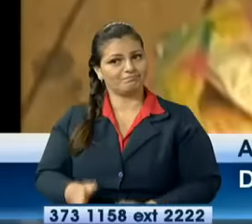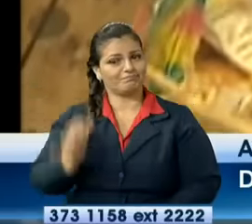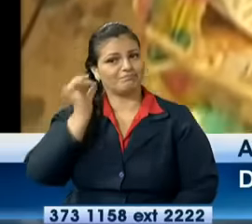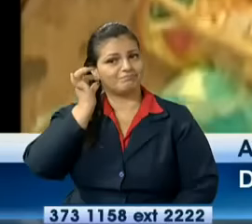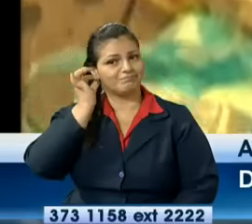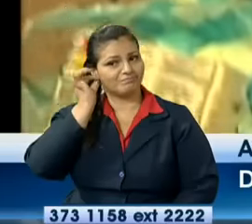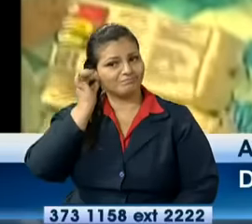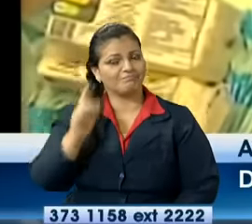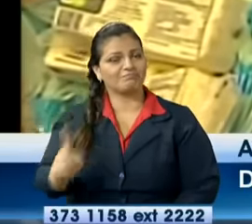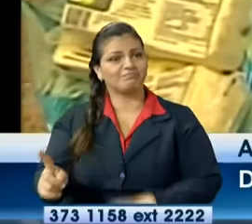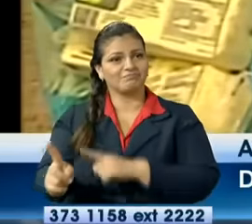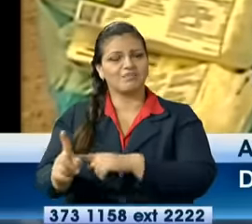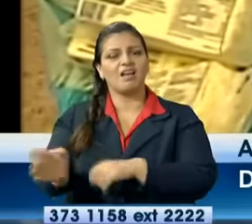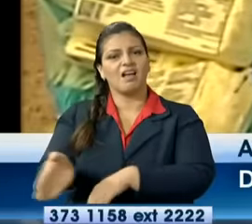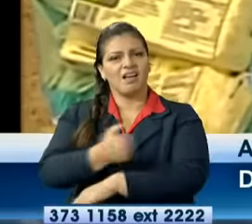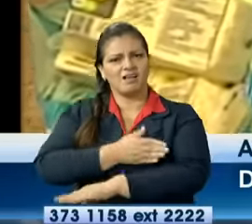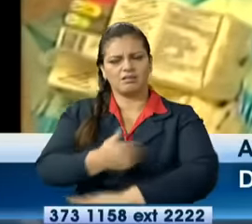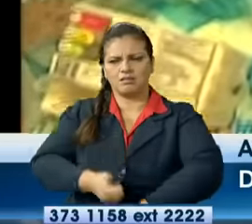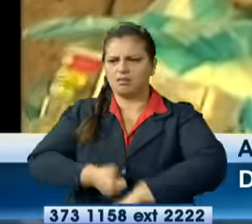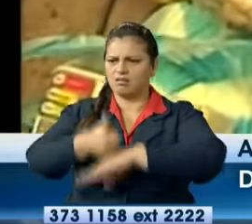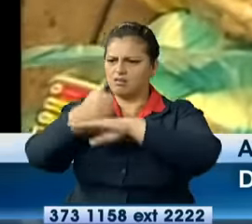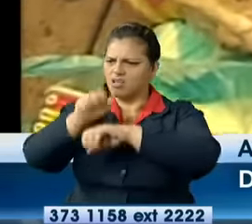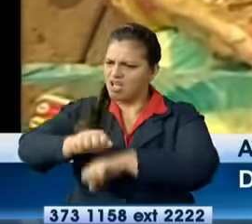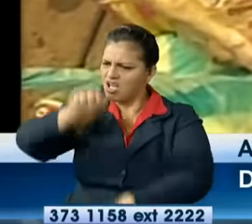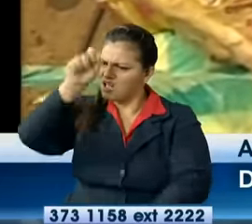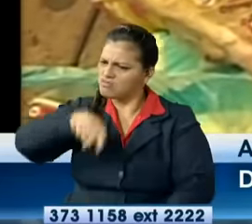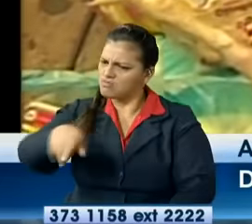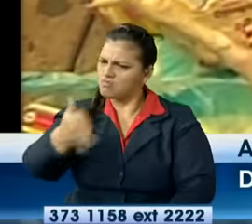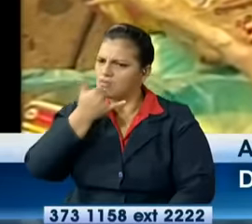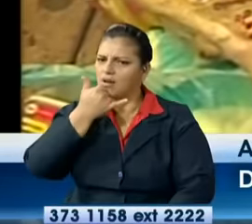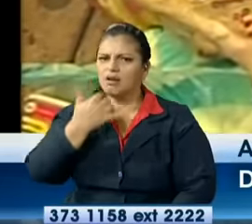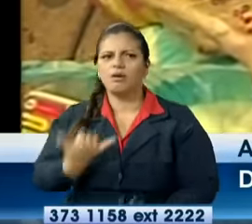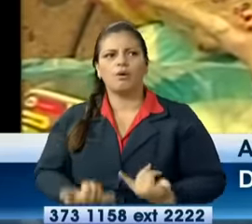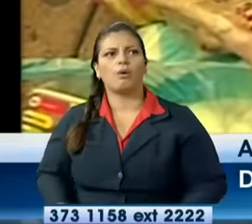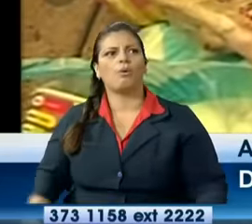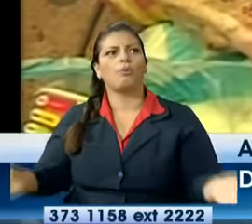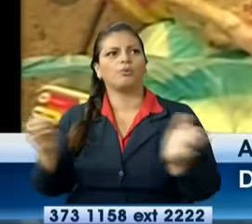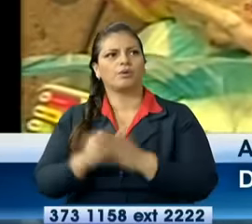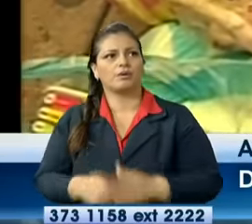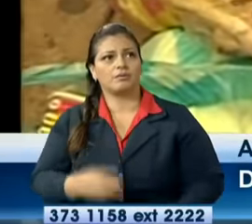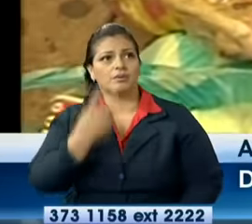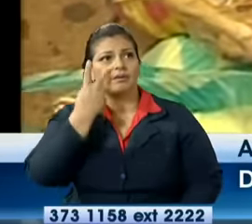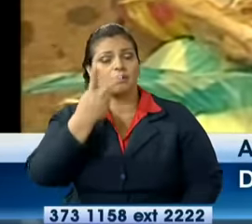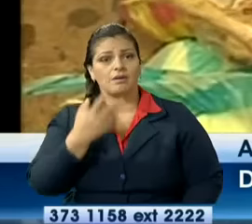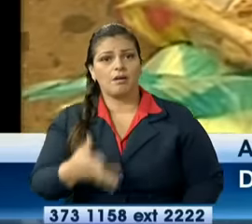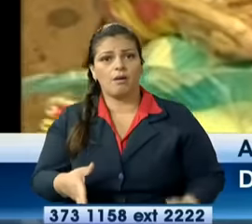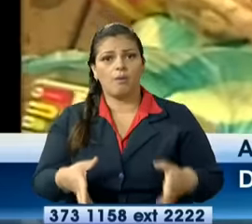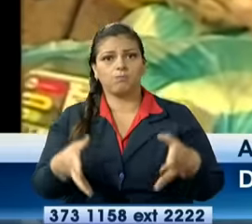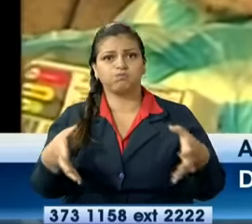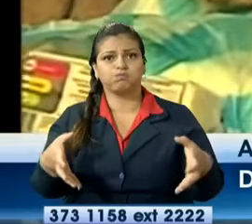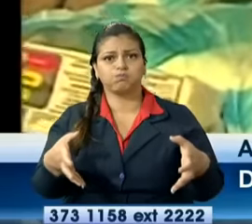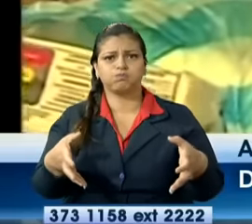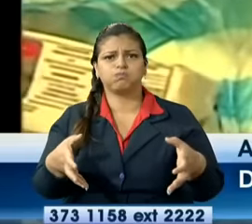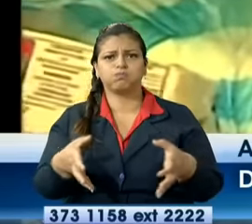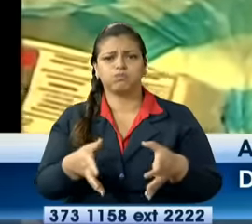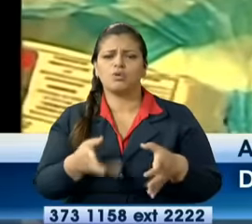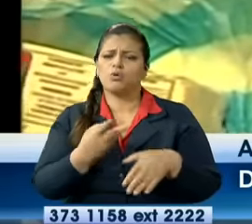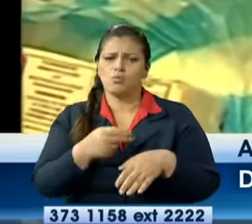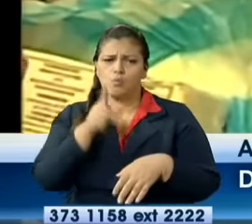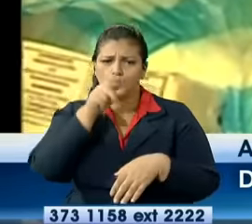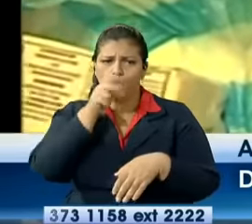ya era reincidente con estos pollos inflados. Un pollo desinflado cuesta entero $9, así inflado $12.